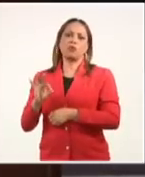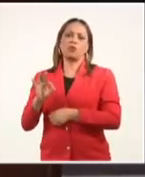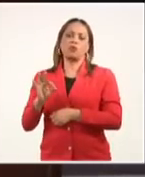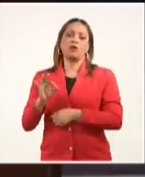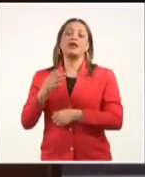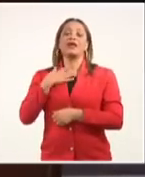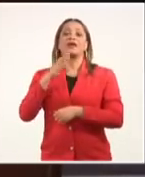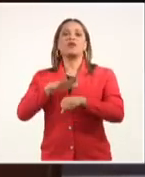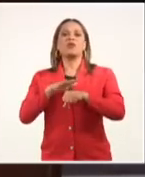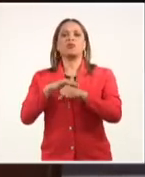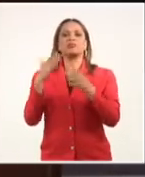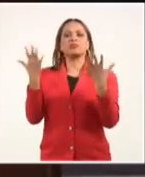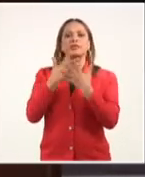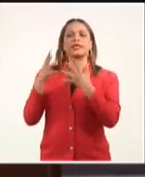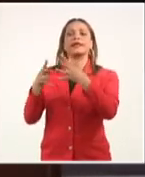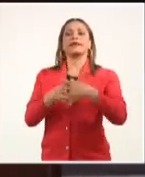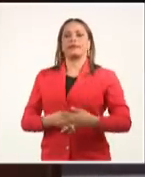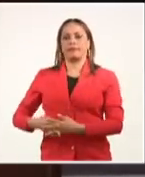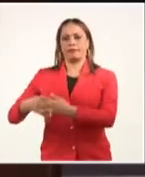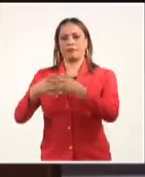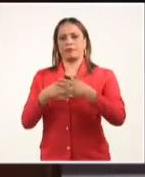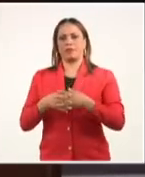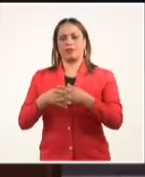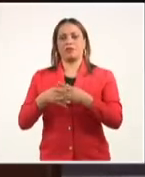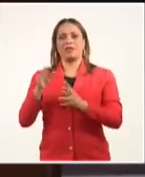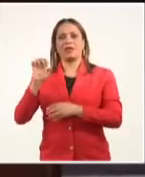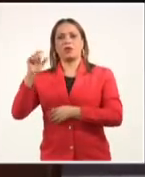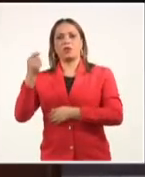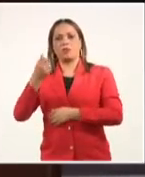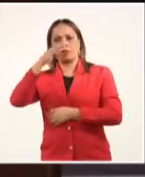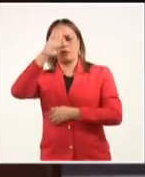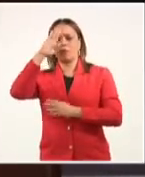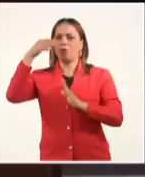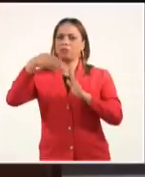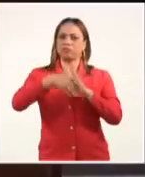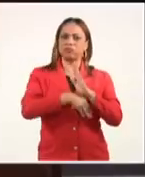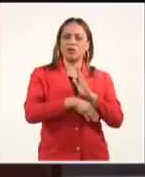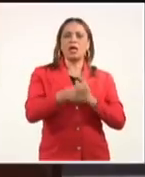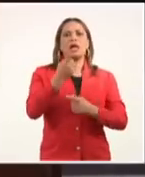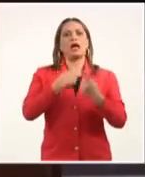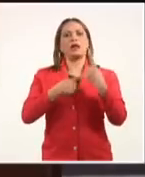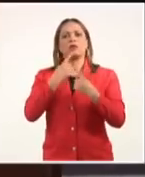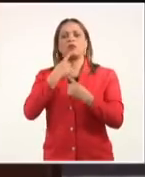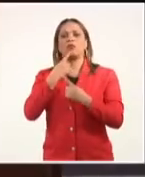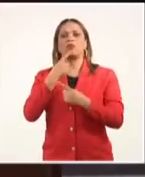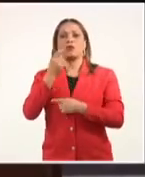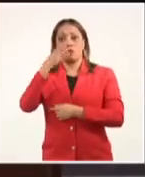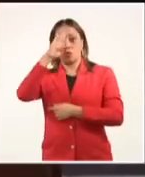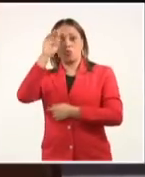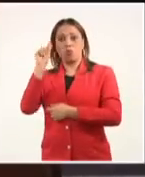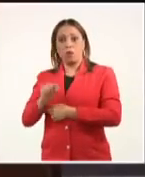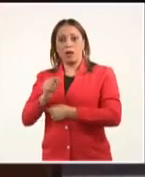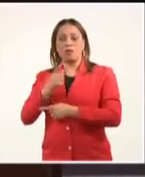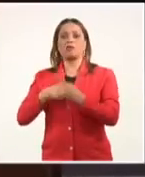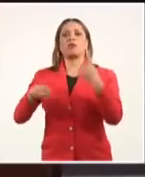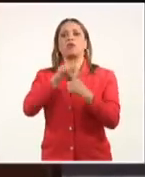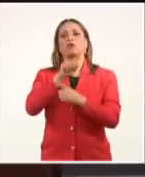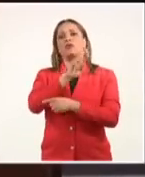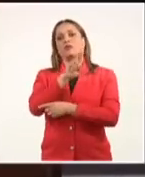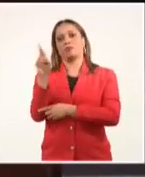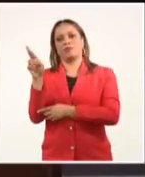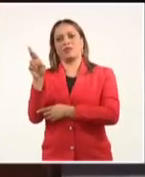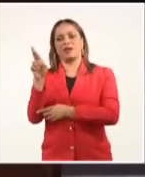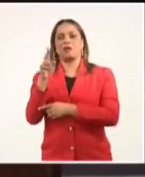secundan algunos que actúan contra su propia patria, ya sea por afán